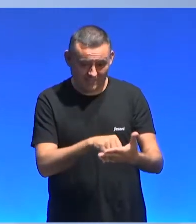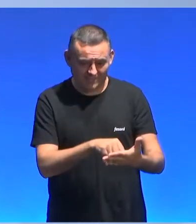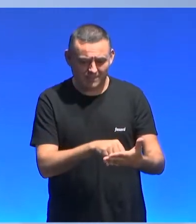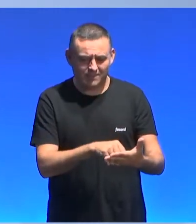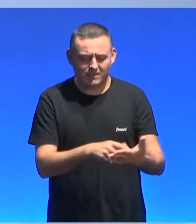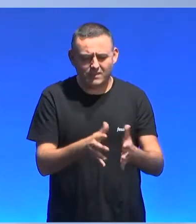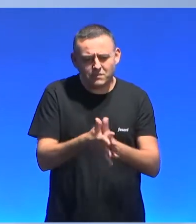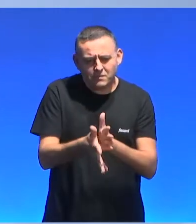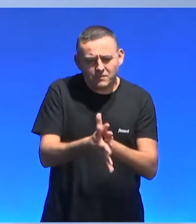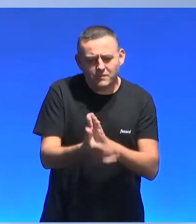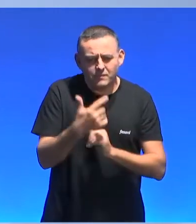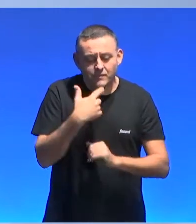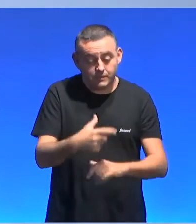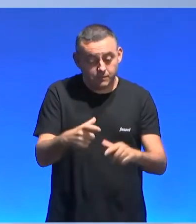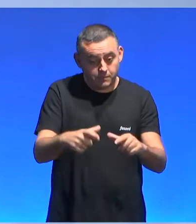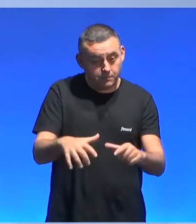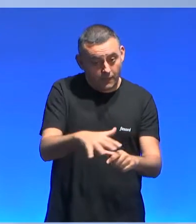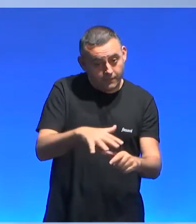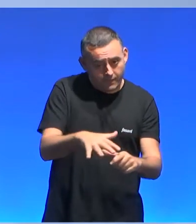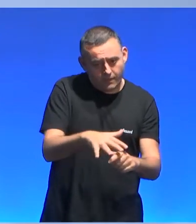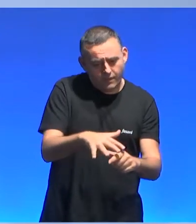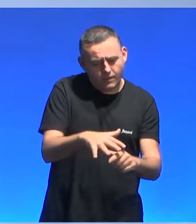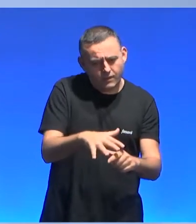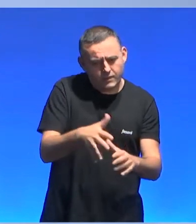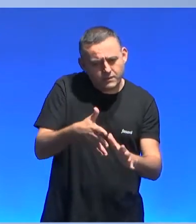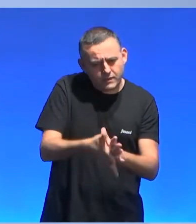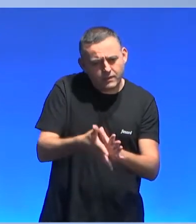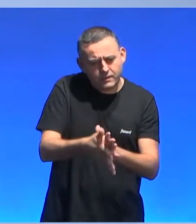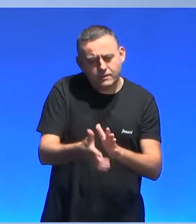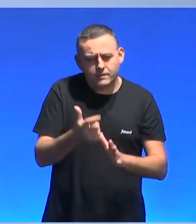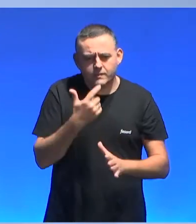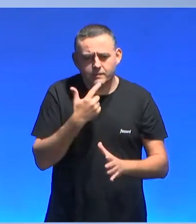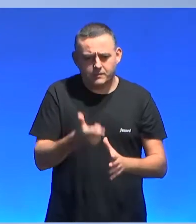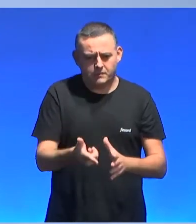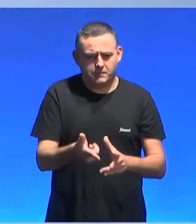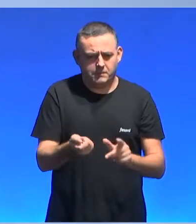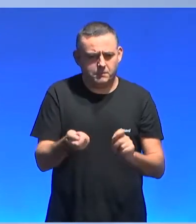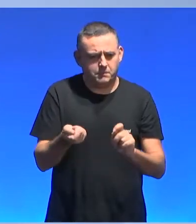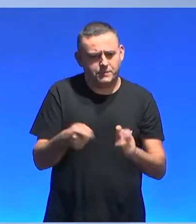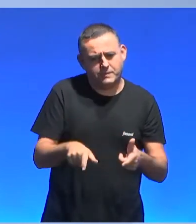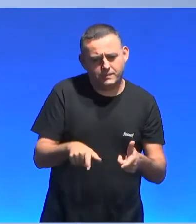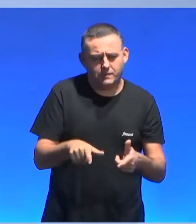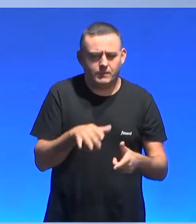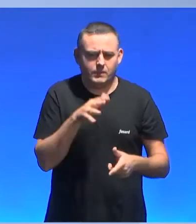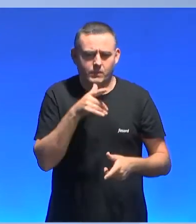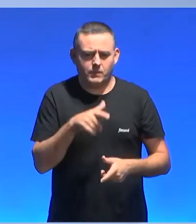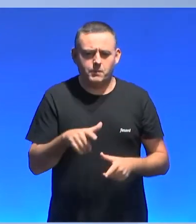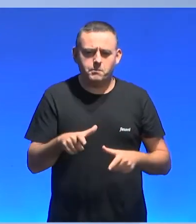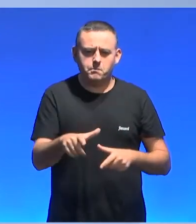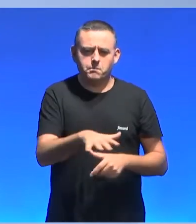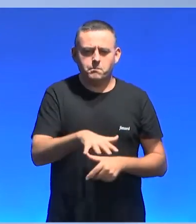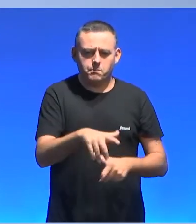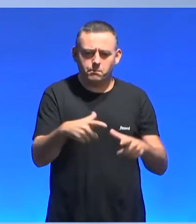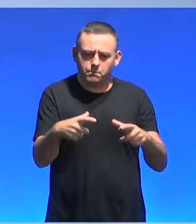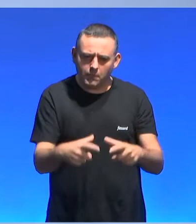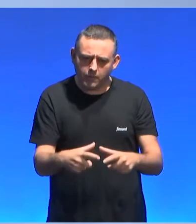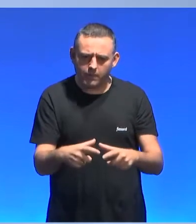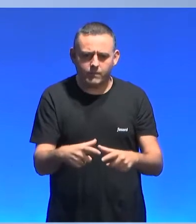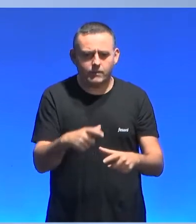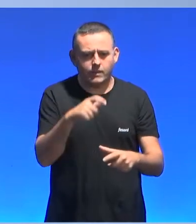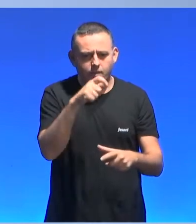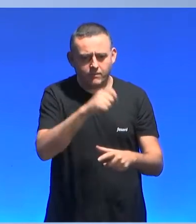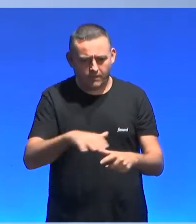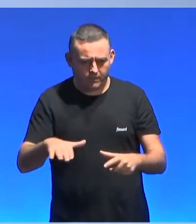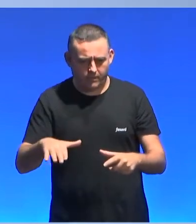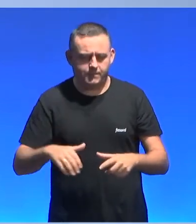entonces se parecía y se parece mucho a la plaza de mi infancia y creo a las plazas de